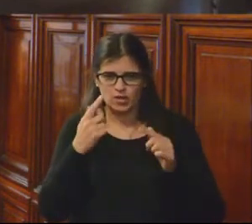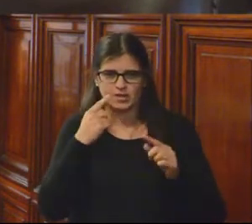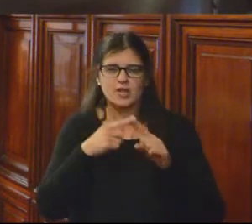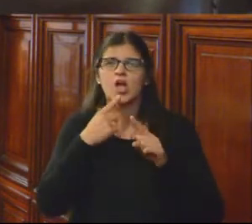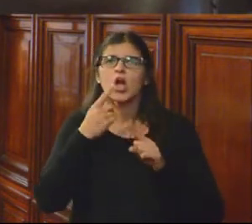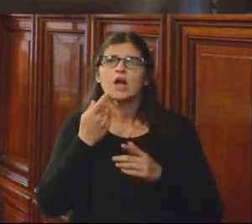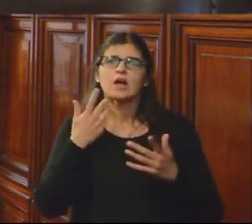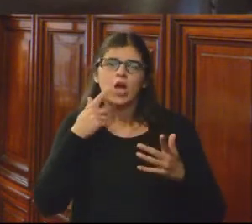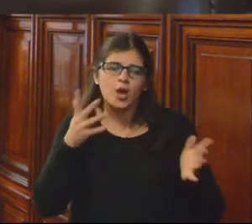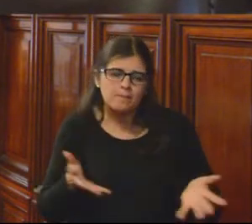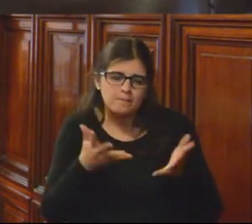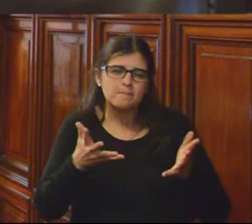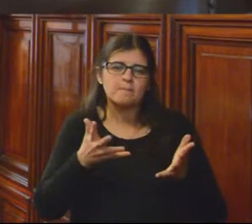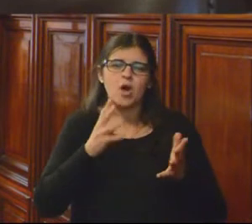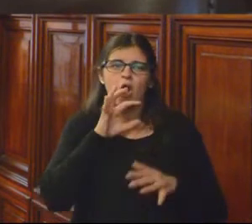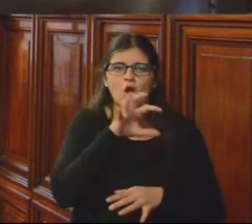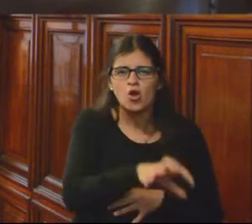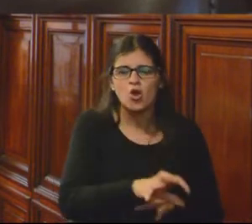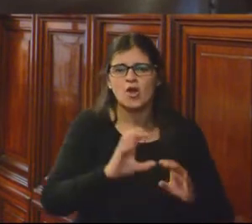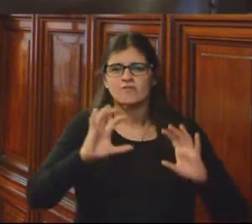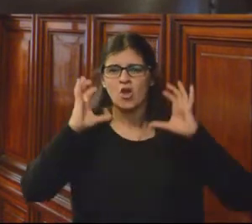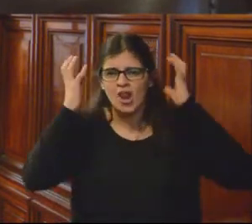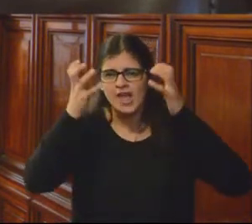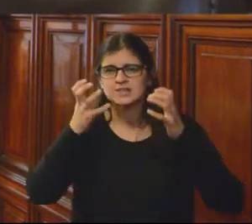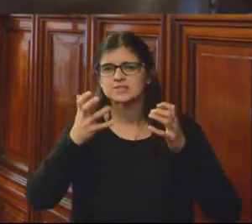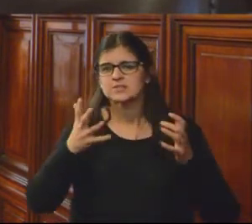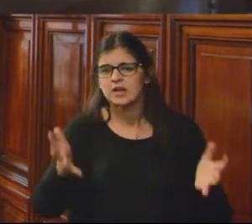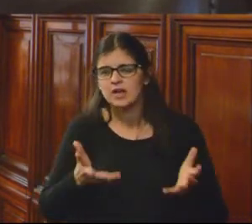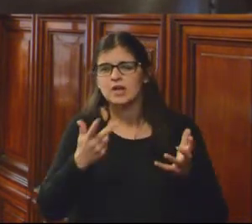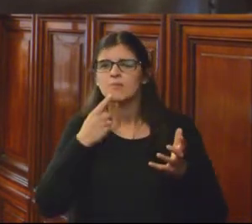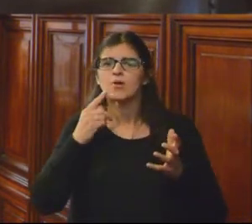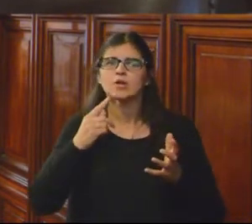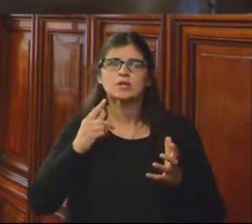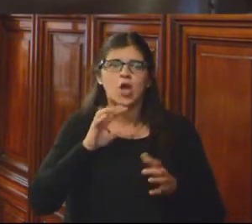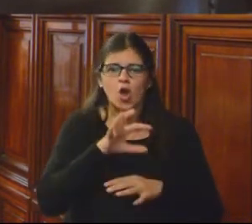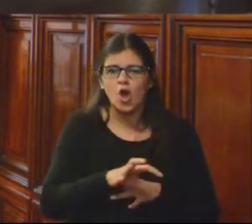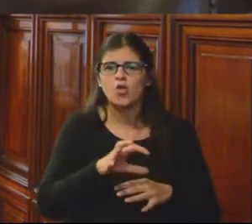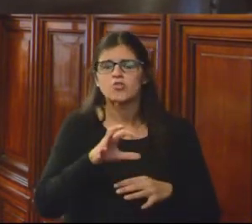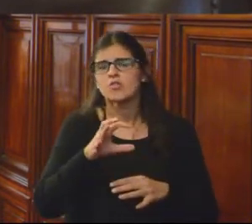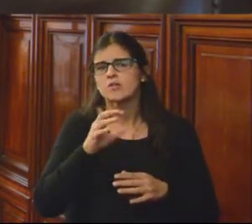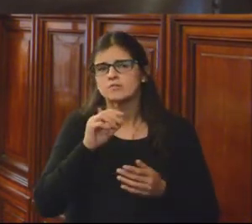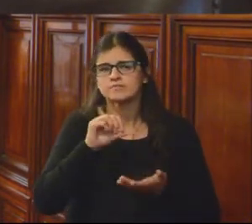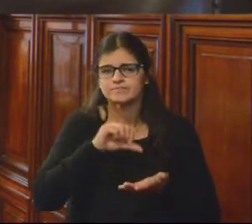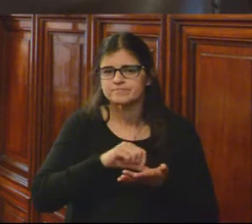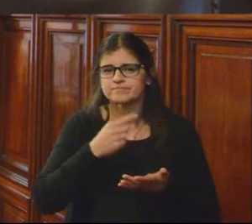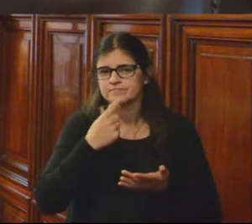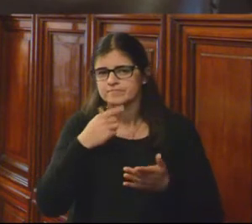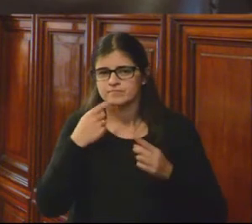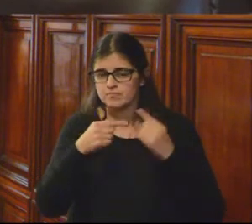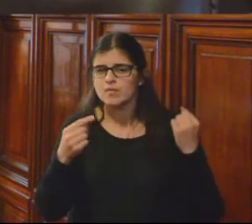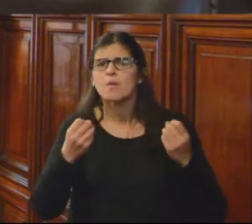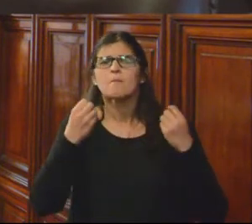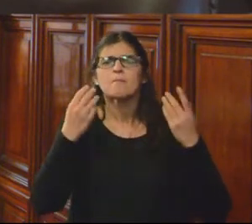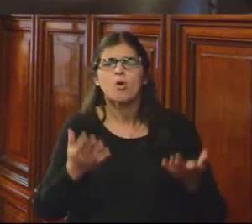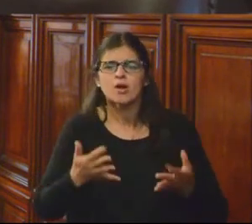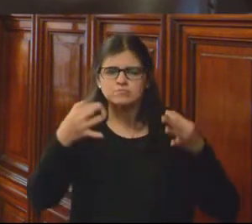al odio y a la violencia, incitación a la violencia por razones de odio, en fin, racial, nacional, etcétera. ¿Cuáles fueron los